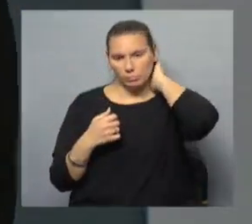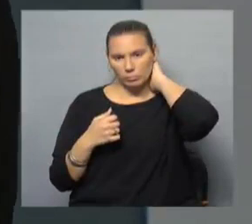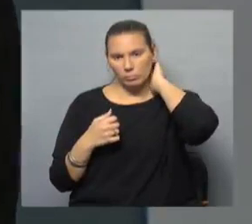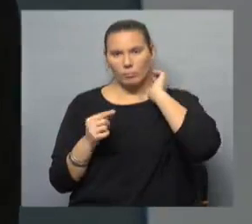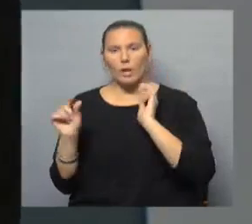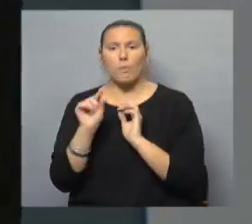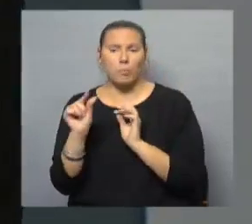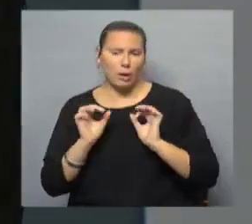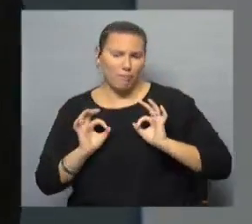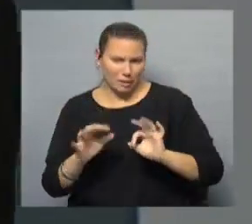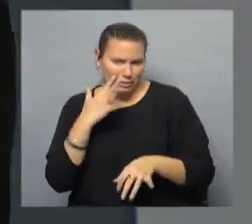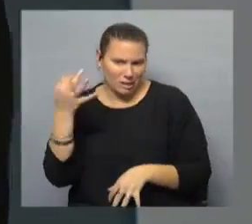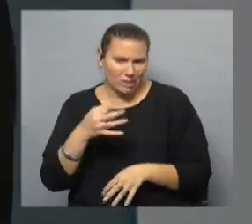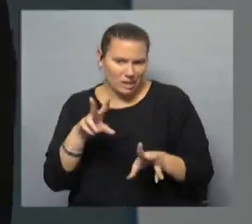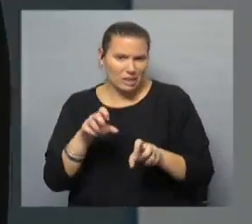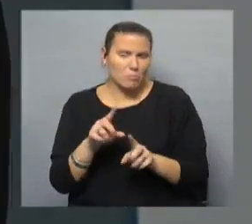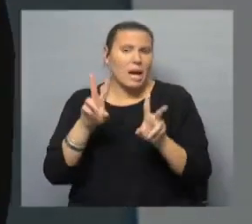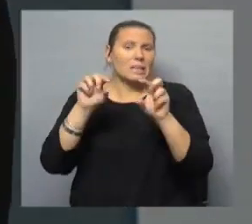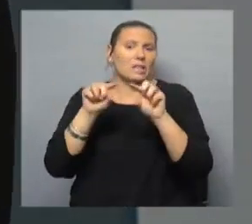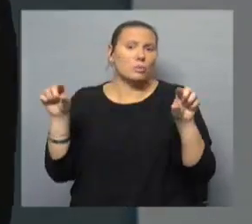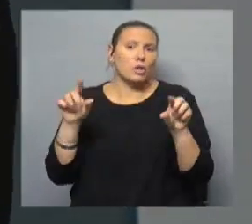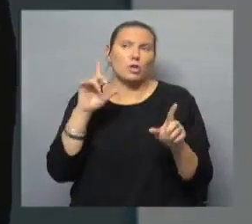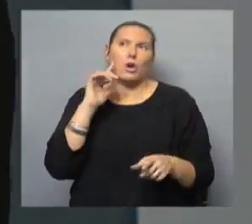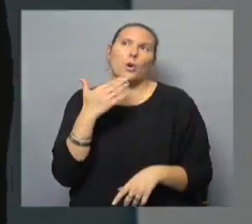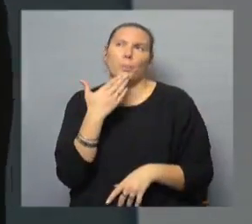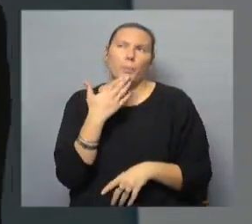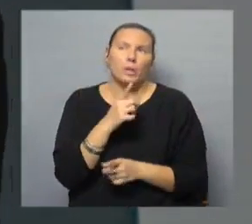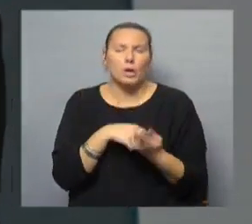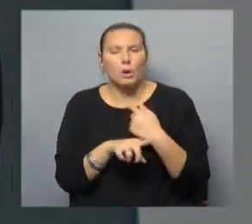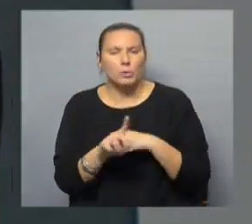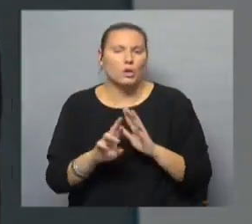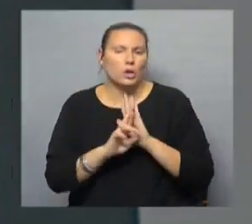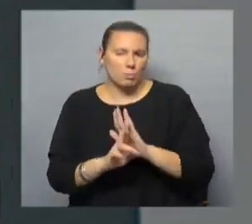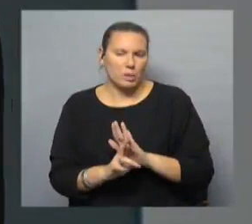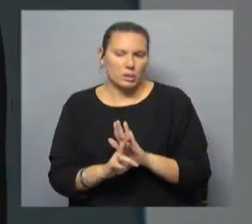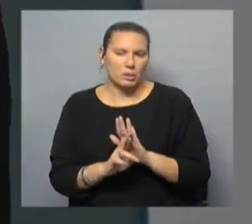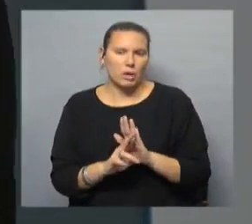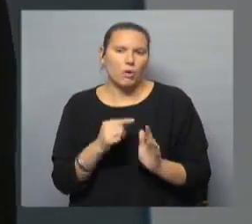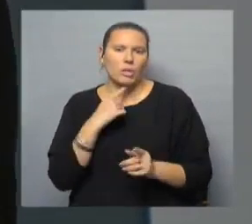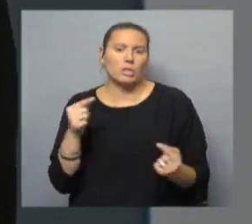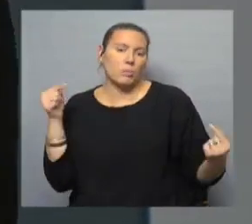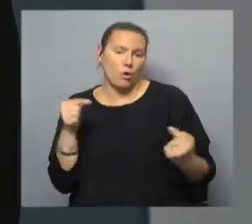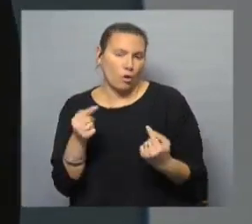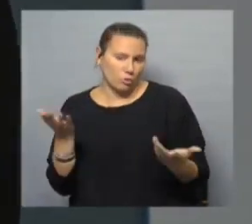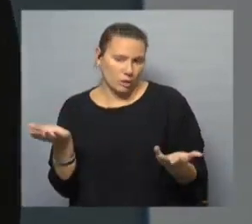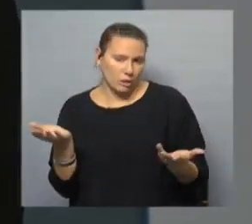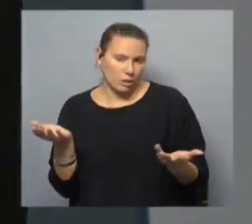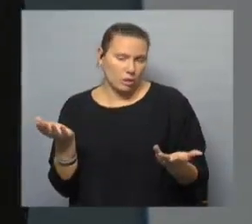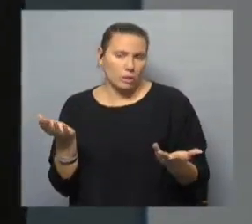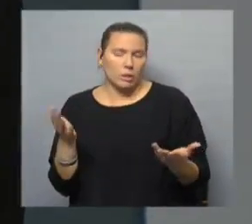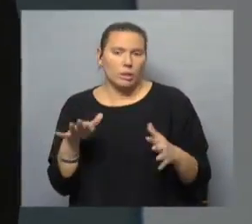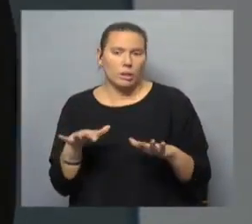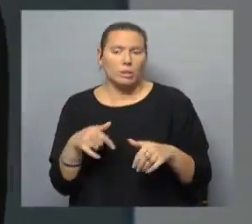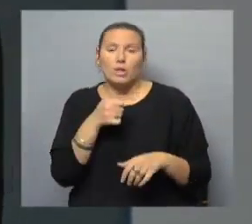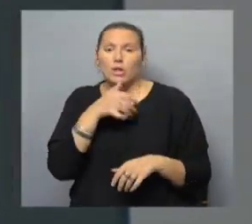pocas vacaciones la película, sinceramente. Es como un título, no diría que engañoso, pero capaz que no representativo o que funciona por contraste, digamos. Se trata de